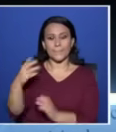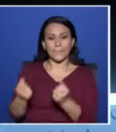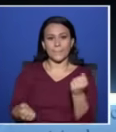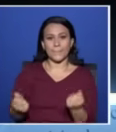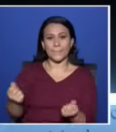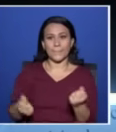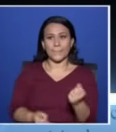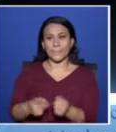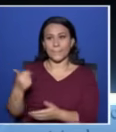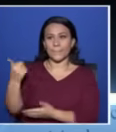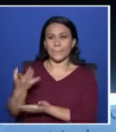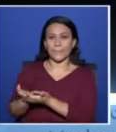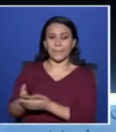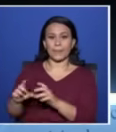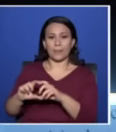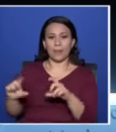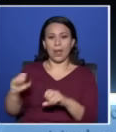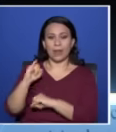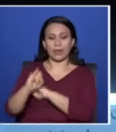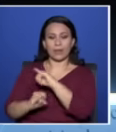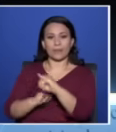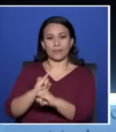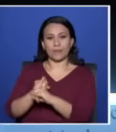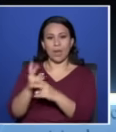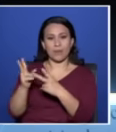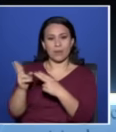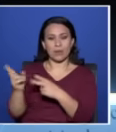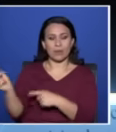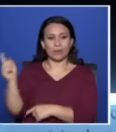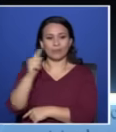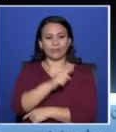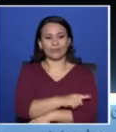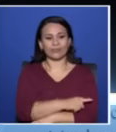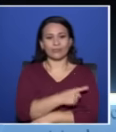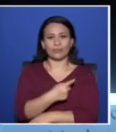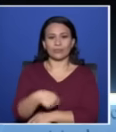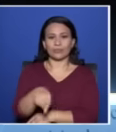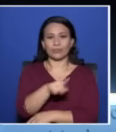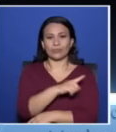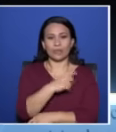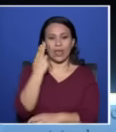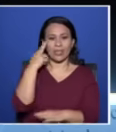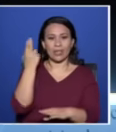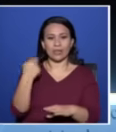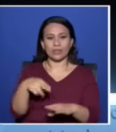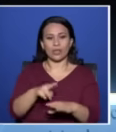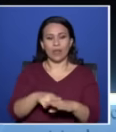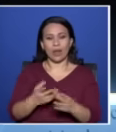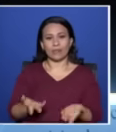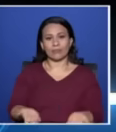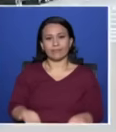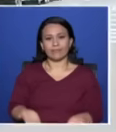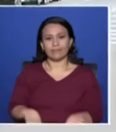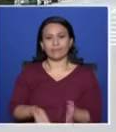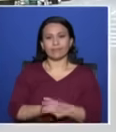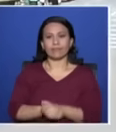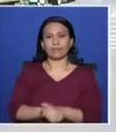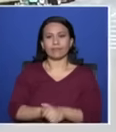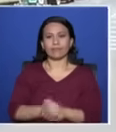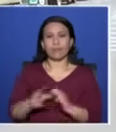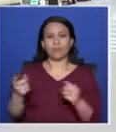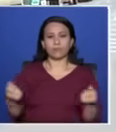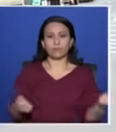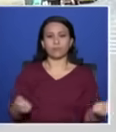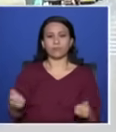de carga pesada con placa internacional será el mismo que rige para el segmento automotriz a nivel nacional. Los